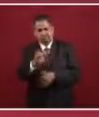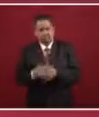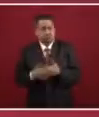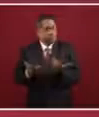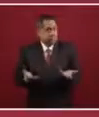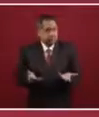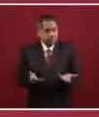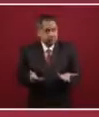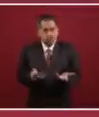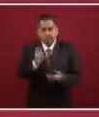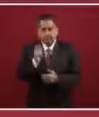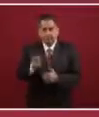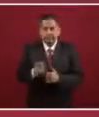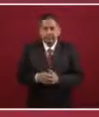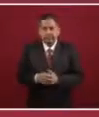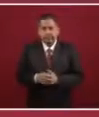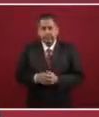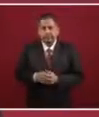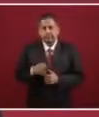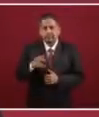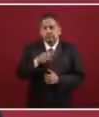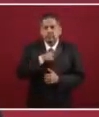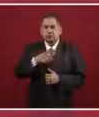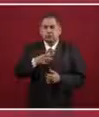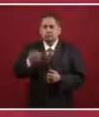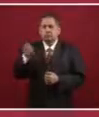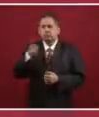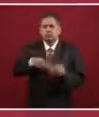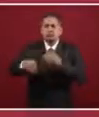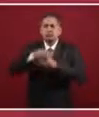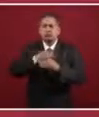Entonces, no tiene por qué ser todo